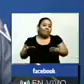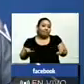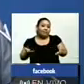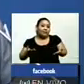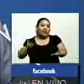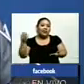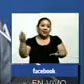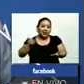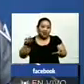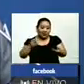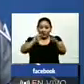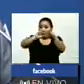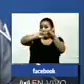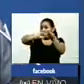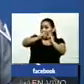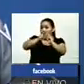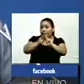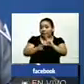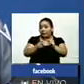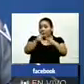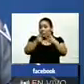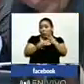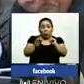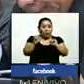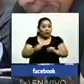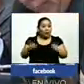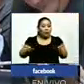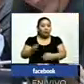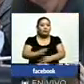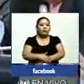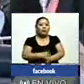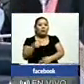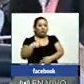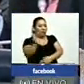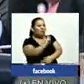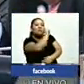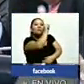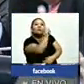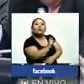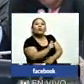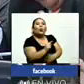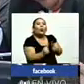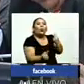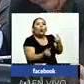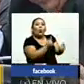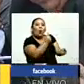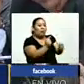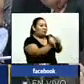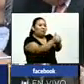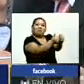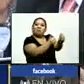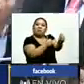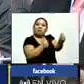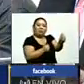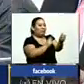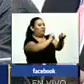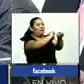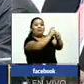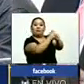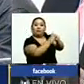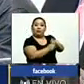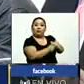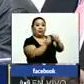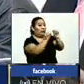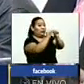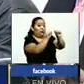de que se haga una reforma, no pueda hacerlo. ¿Cuáles considera usted son las desventajas de la modificación del